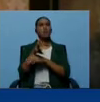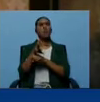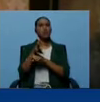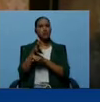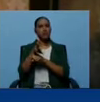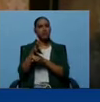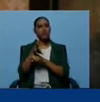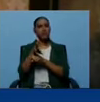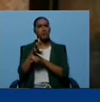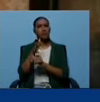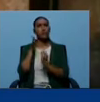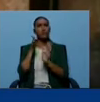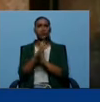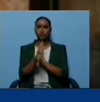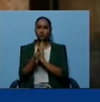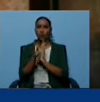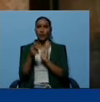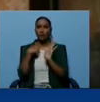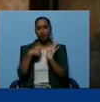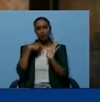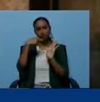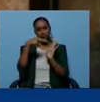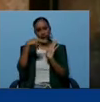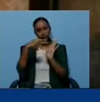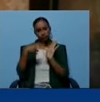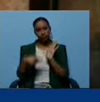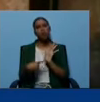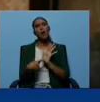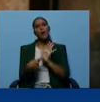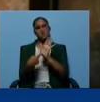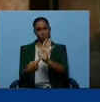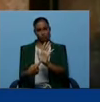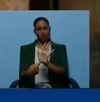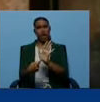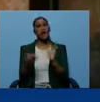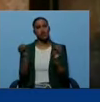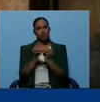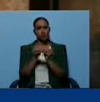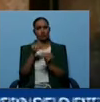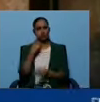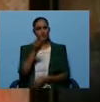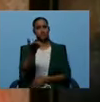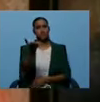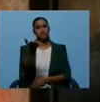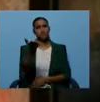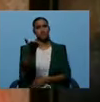he tratado de manera muy sucinta de describir. Si podamos verlo, adelante.